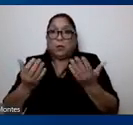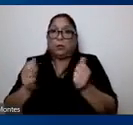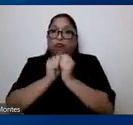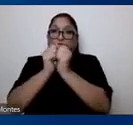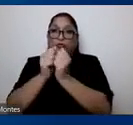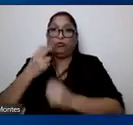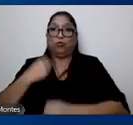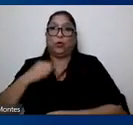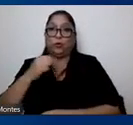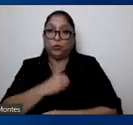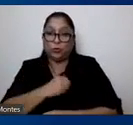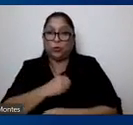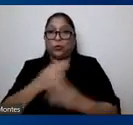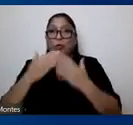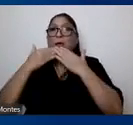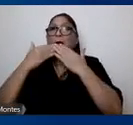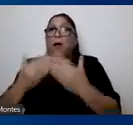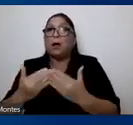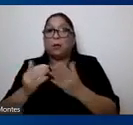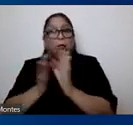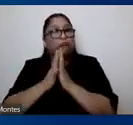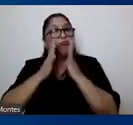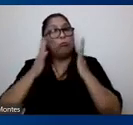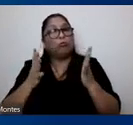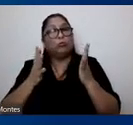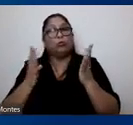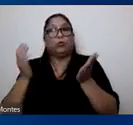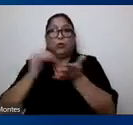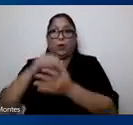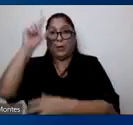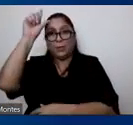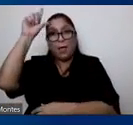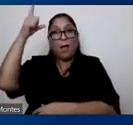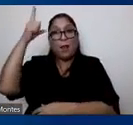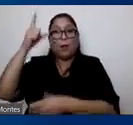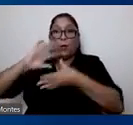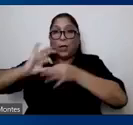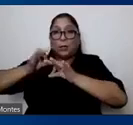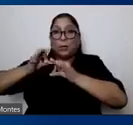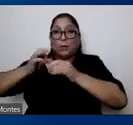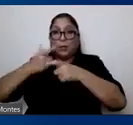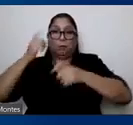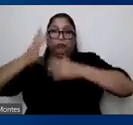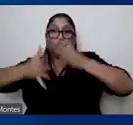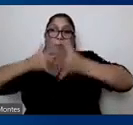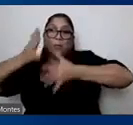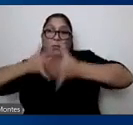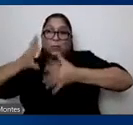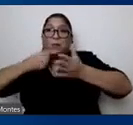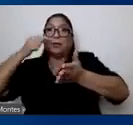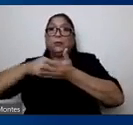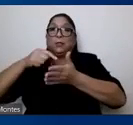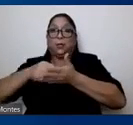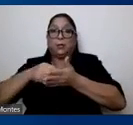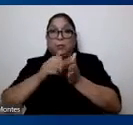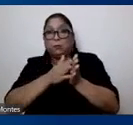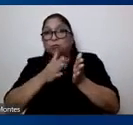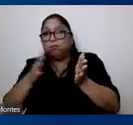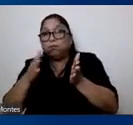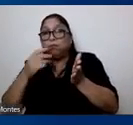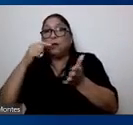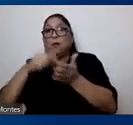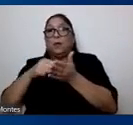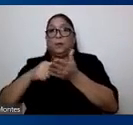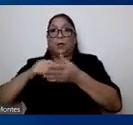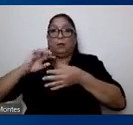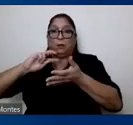nosotros, agradezco mucho una vez más a Laura quien nos ha ayudado en esta etapa de la